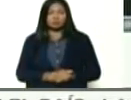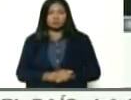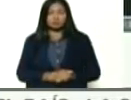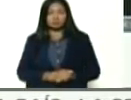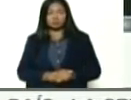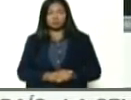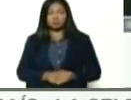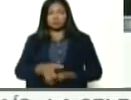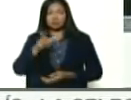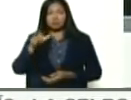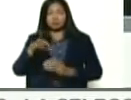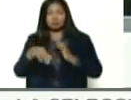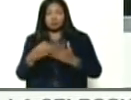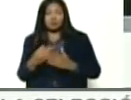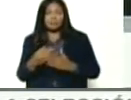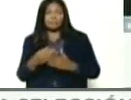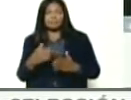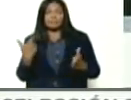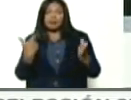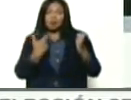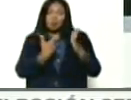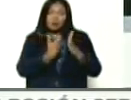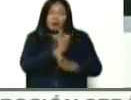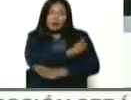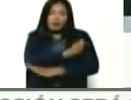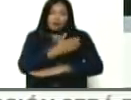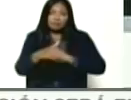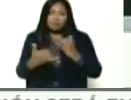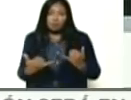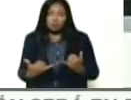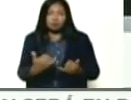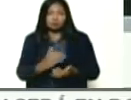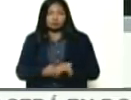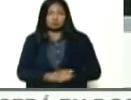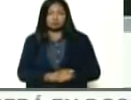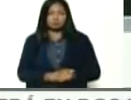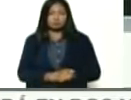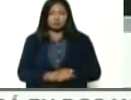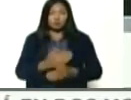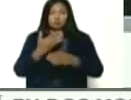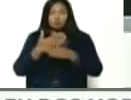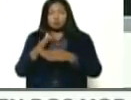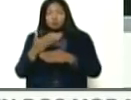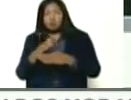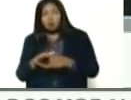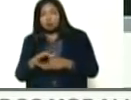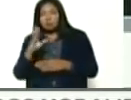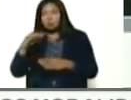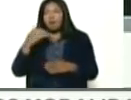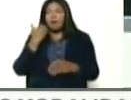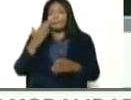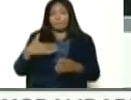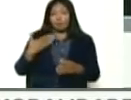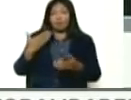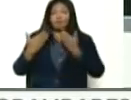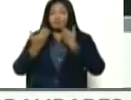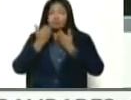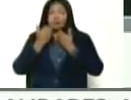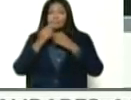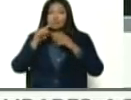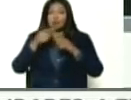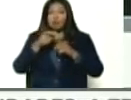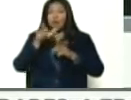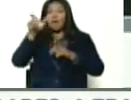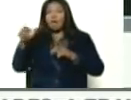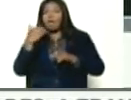persona que estaba vacunada e inmunizada por esto un nivel a pesar de que puede obtener la enfermedad no lo transmite es